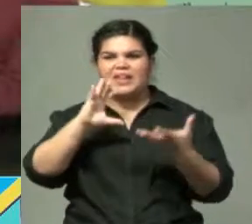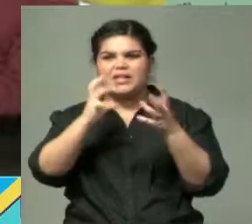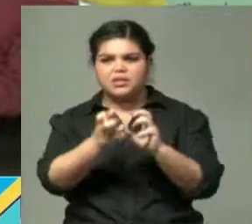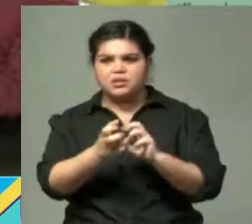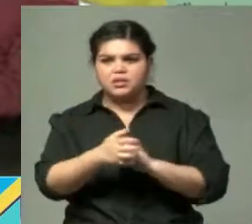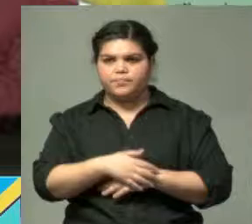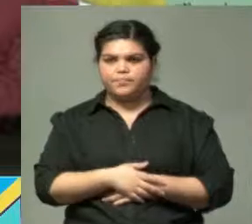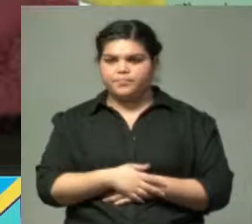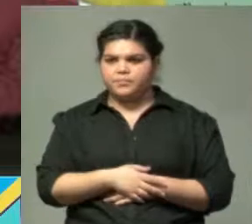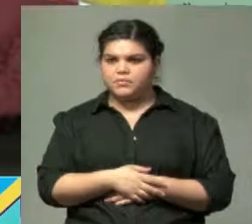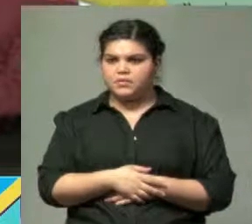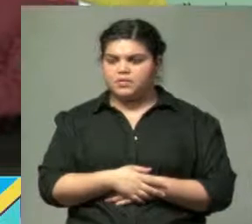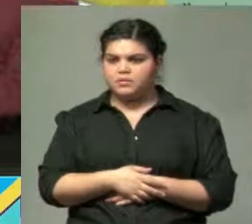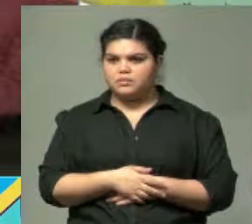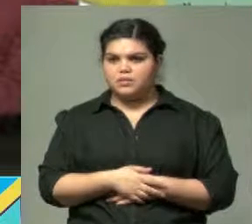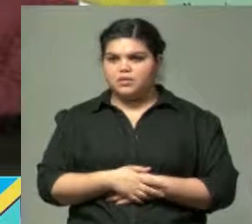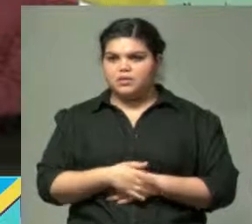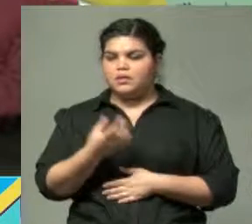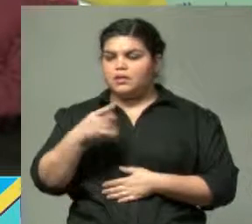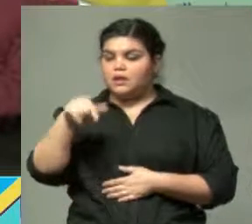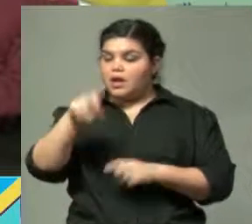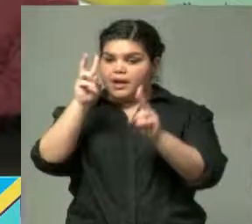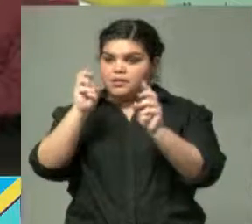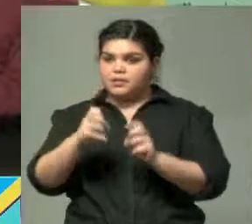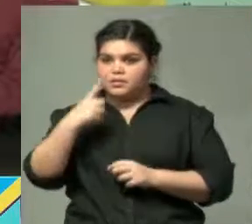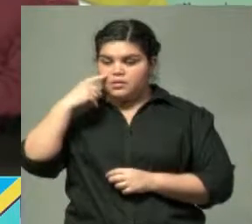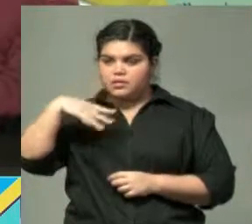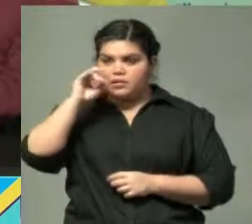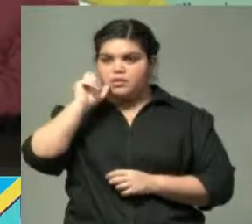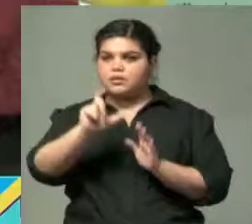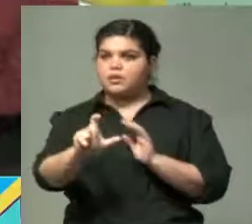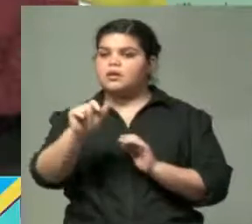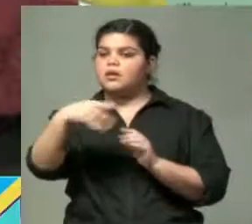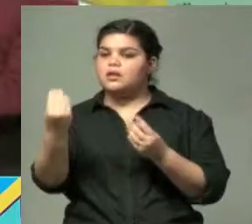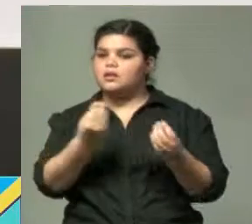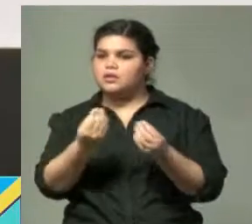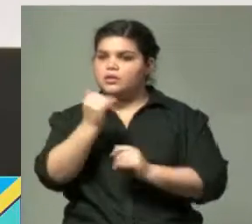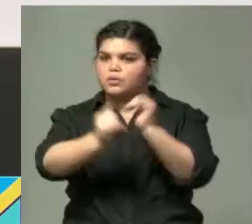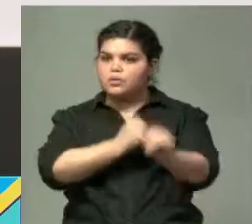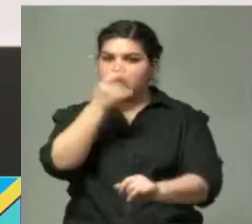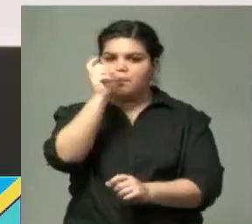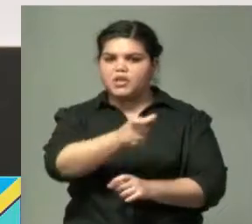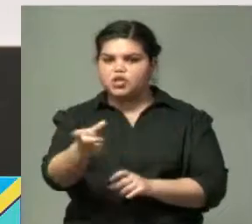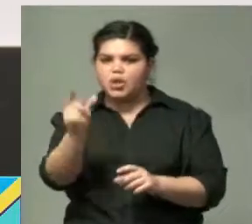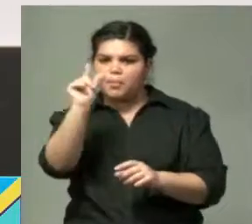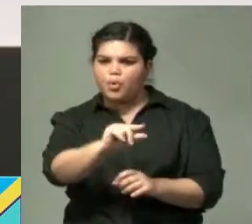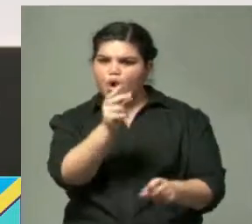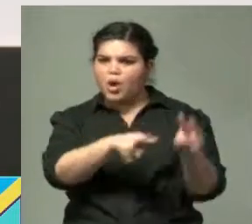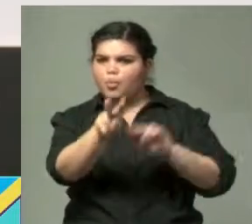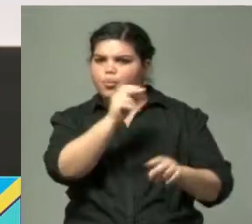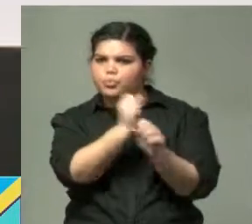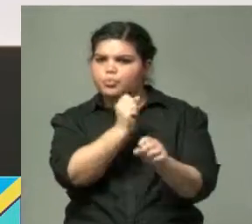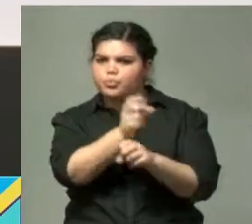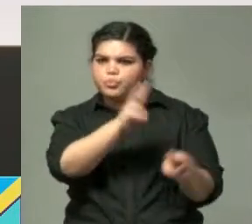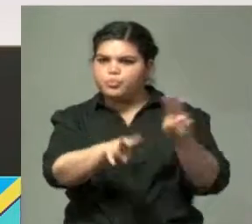embargo, en este análisis que hizo el INDEC, lo que decía es que hay menos personas buscando trabajo. Digo, ¿hasta qué punto eso es tan real